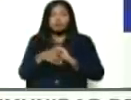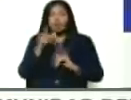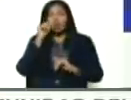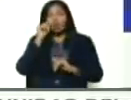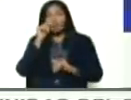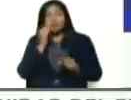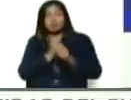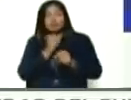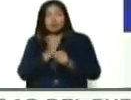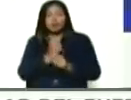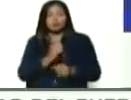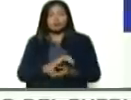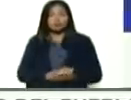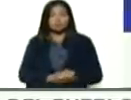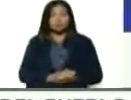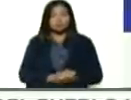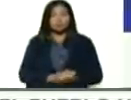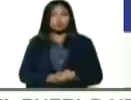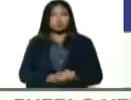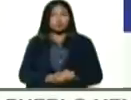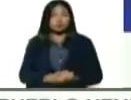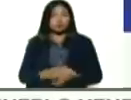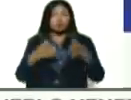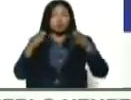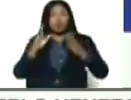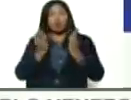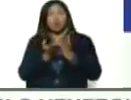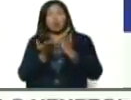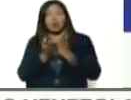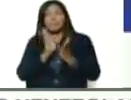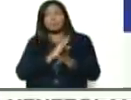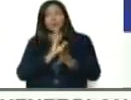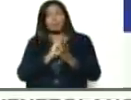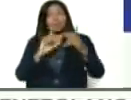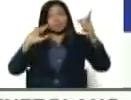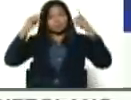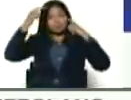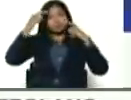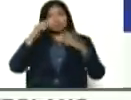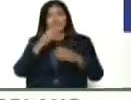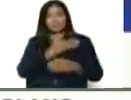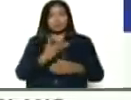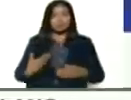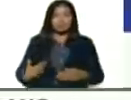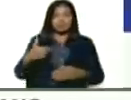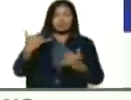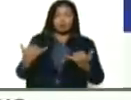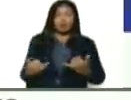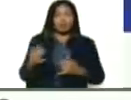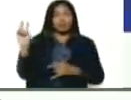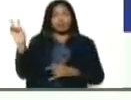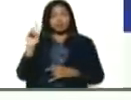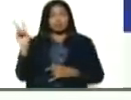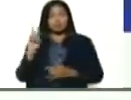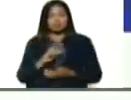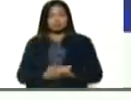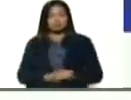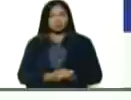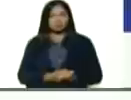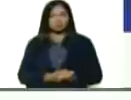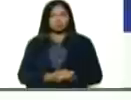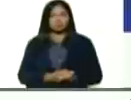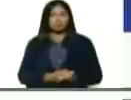obrero forjado en la escuela del comandante hugo chávez presidente de la república bolivariana de venezuela